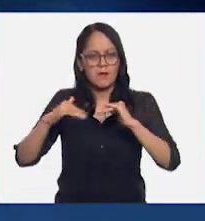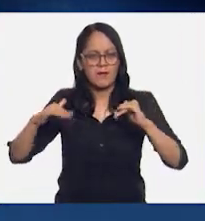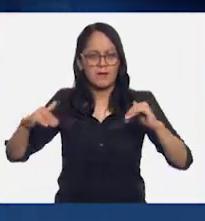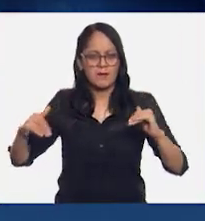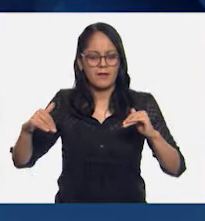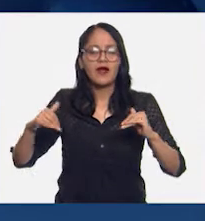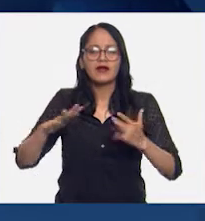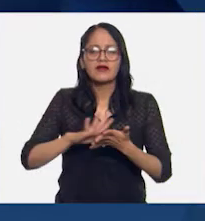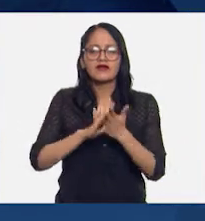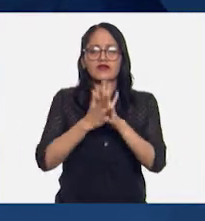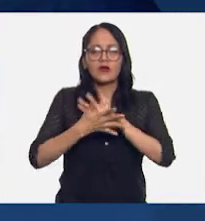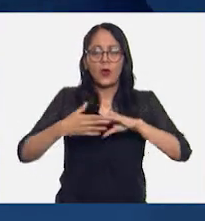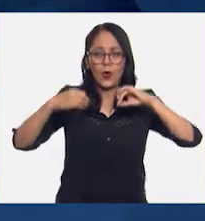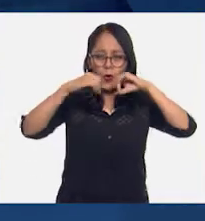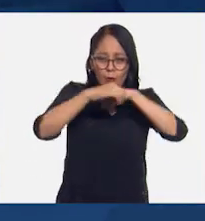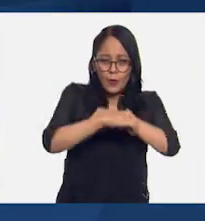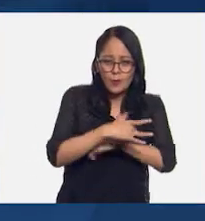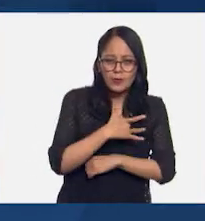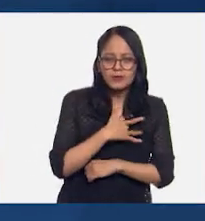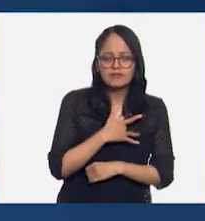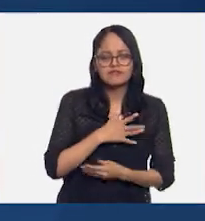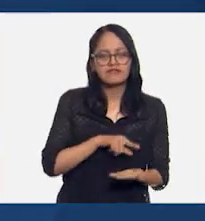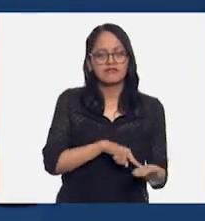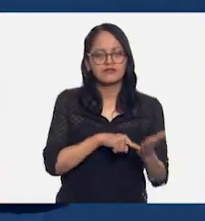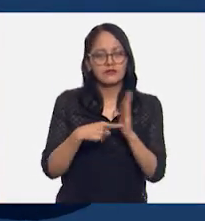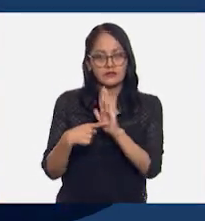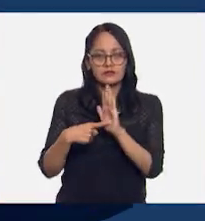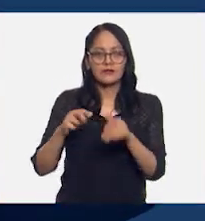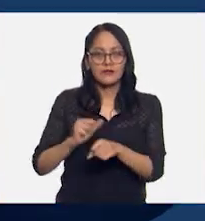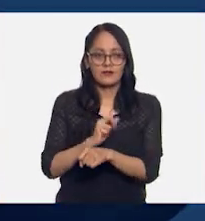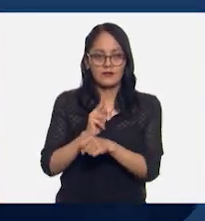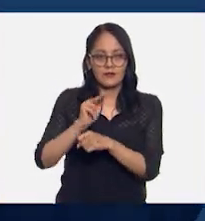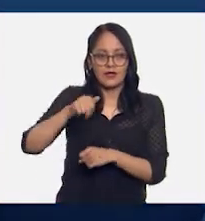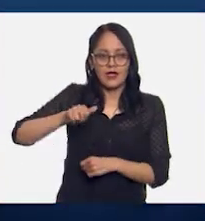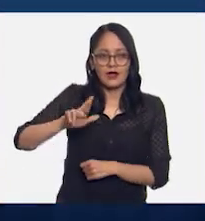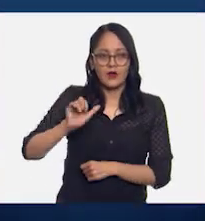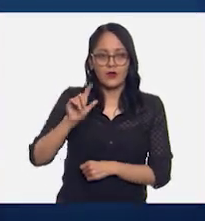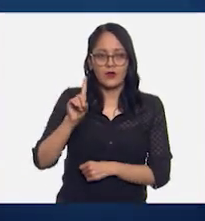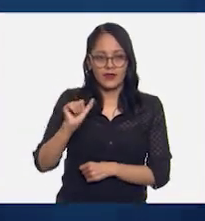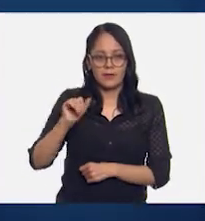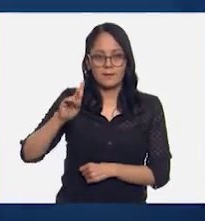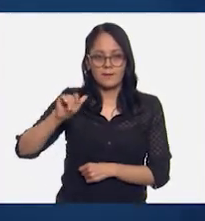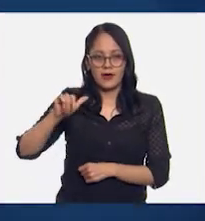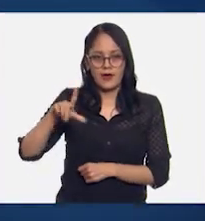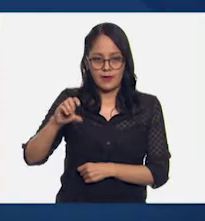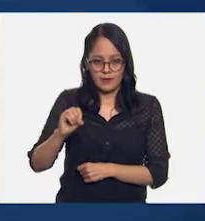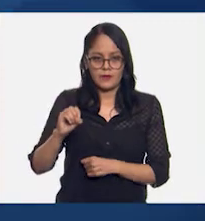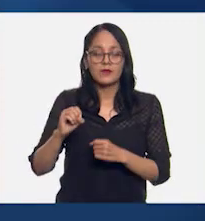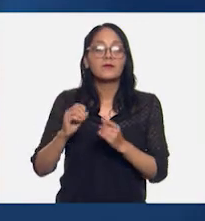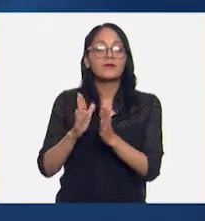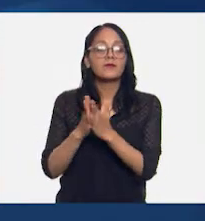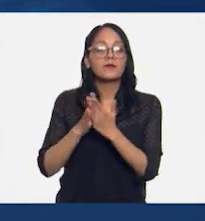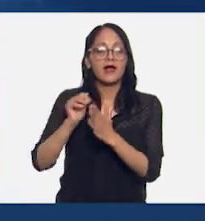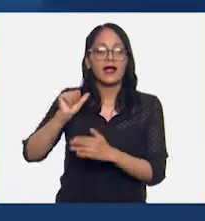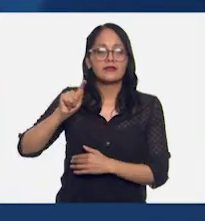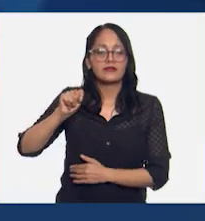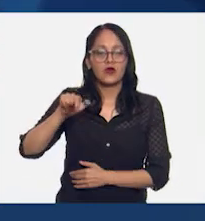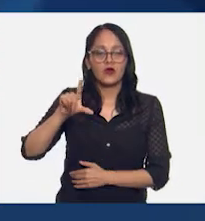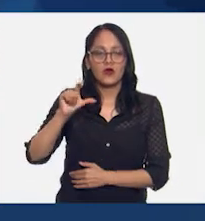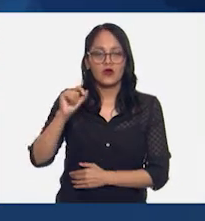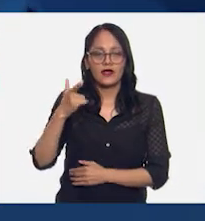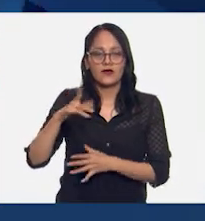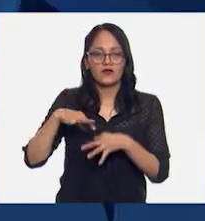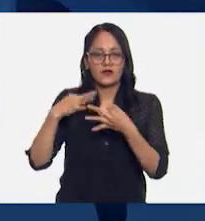al corazón oscuro. Neruda Pablo, Antología Fundamental, 9ª edición, Chile, PUN Editores, 2010,